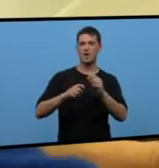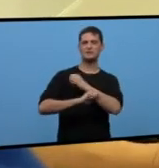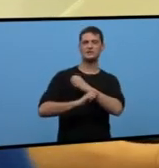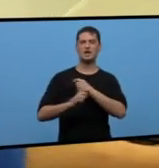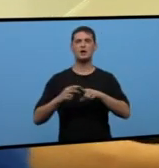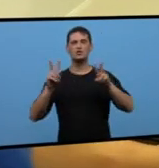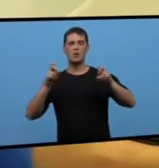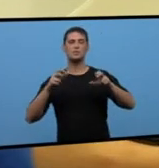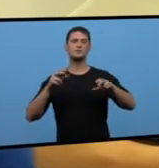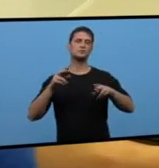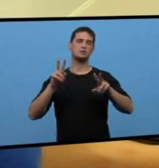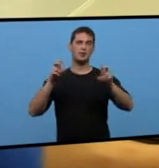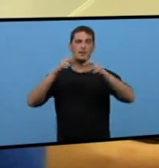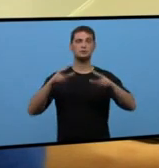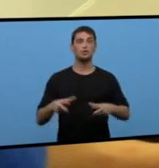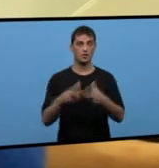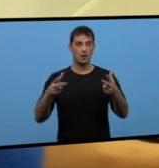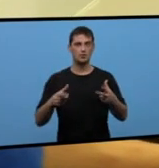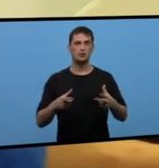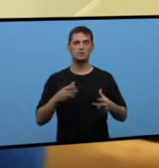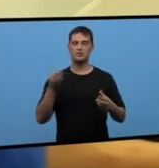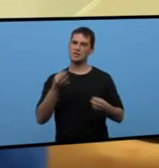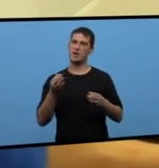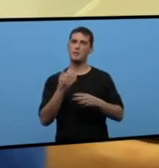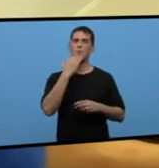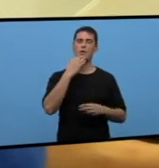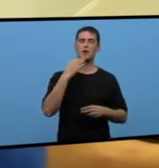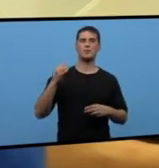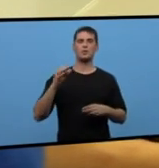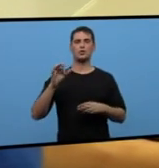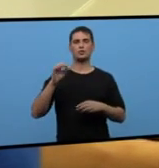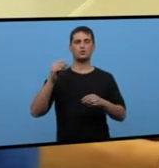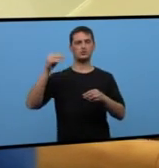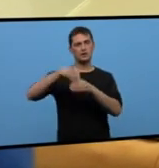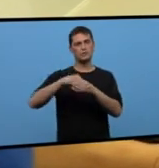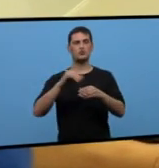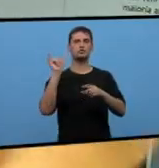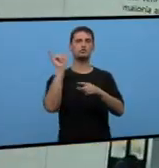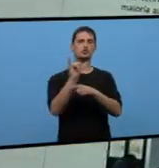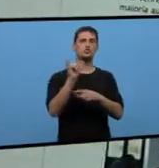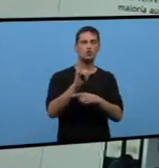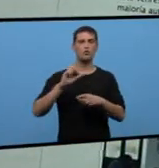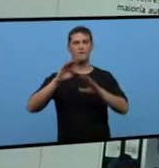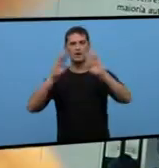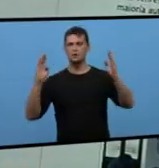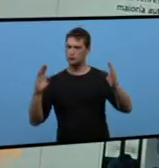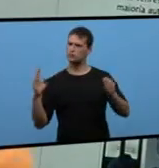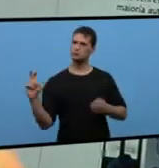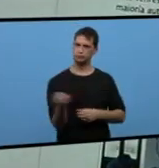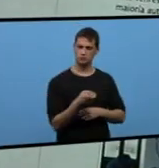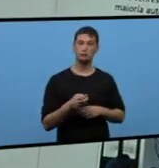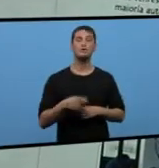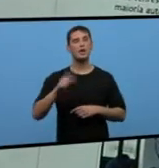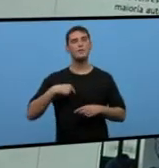sociais. É necesario estar presente nas grandes plataformas como Flickr, YouTube, Twitter ou Facebook. Tambén é importante